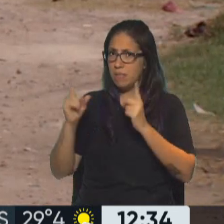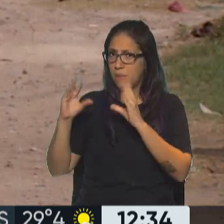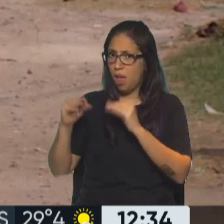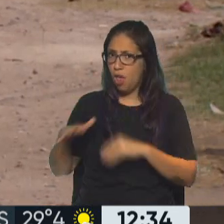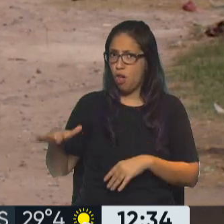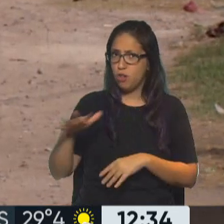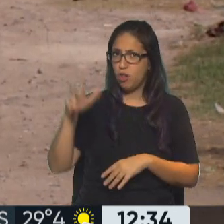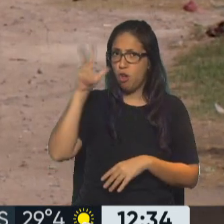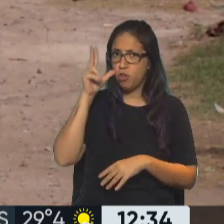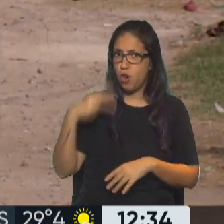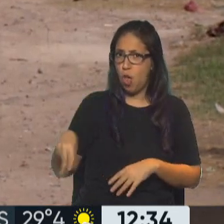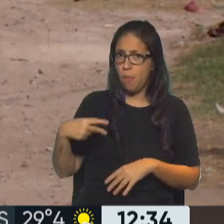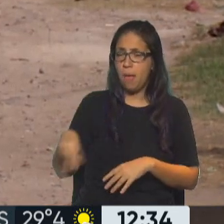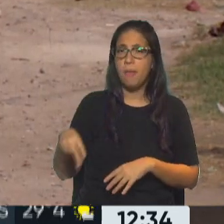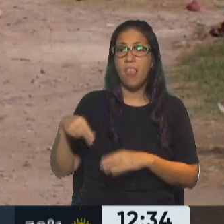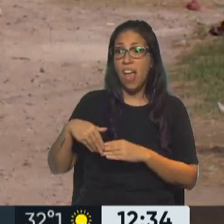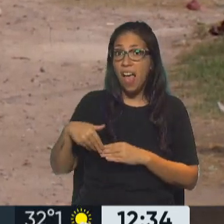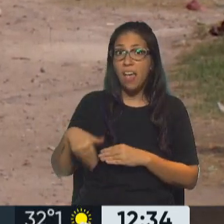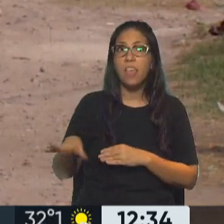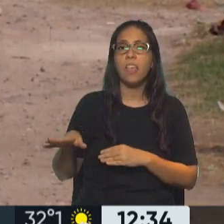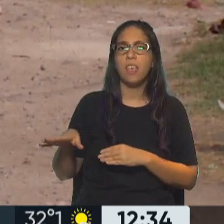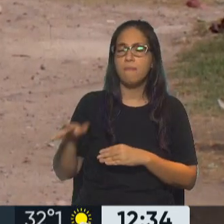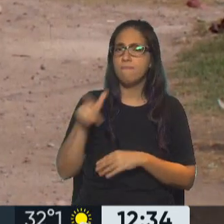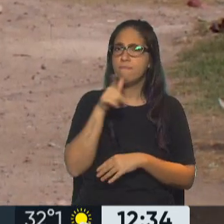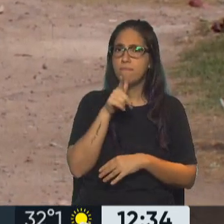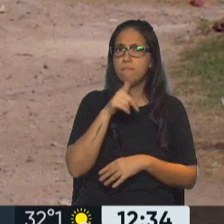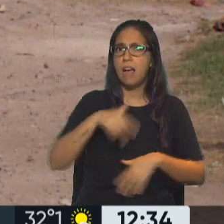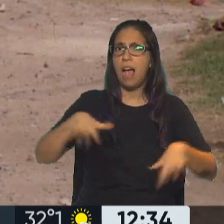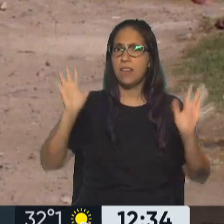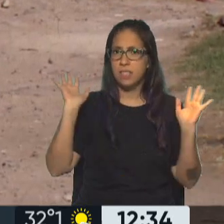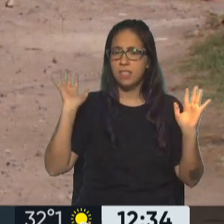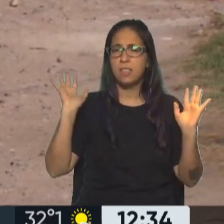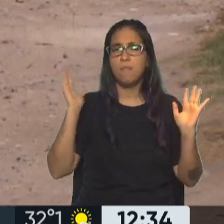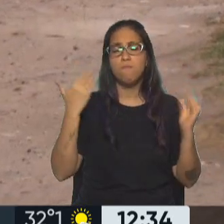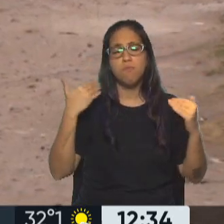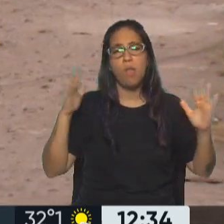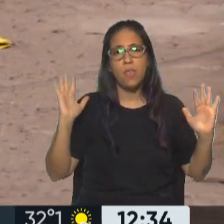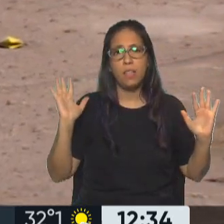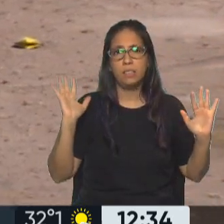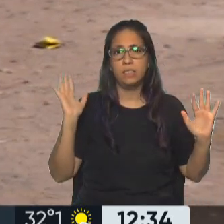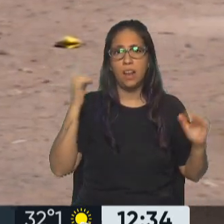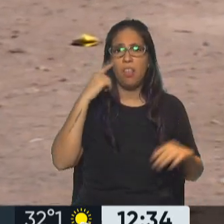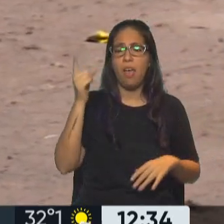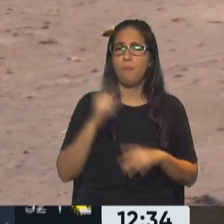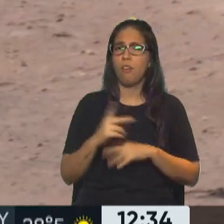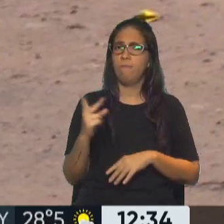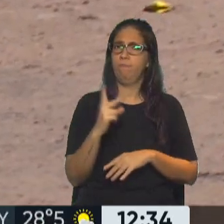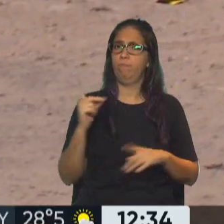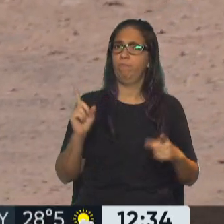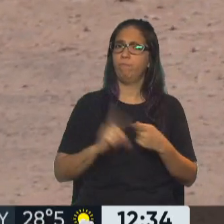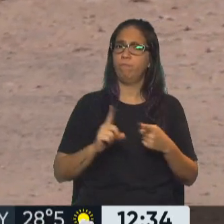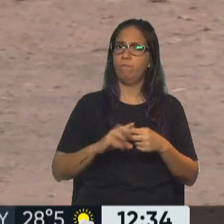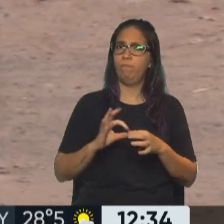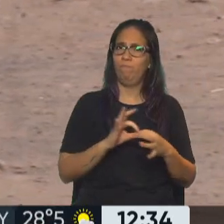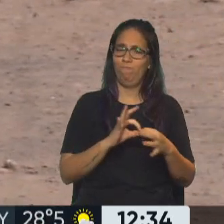del 8 de noviembre a partir de allí se cree que hay una hipótesis muy fuerte en relación con el vínculo tanto